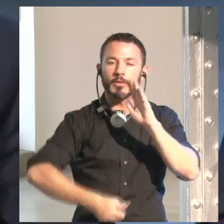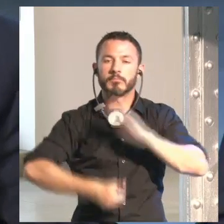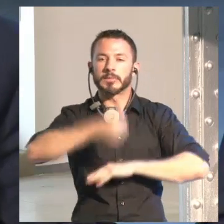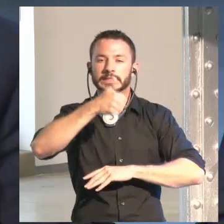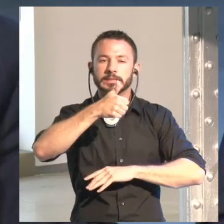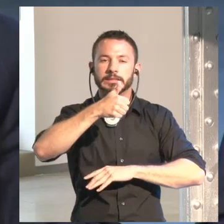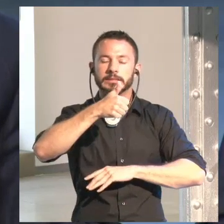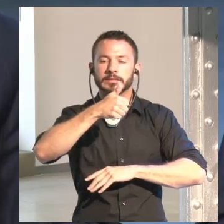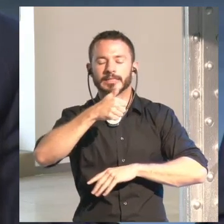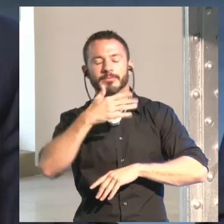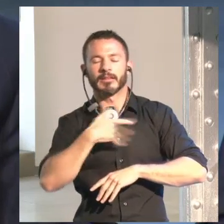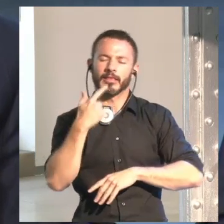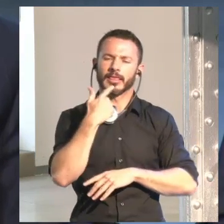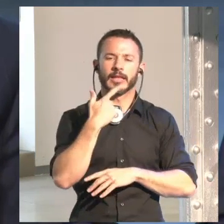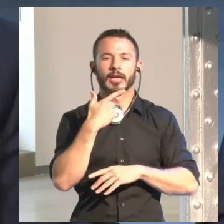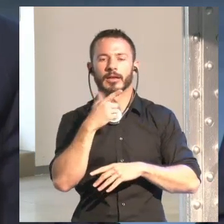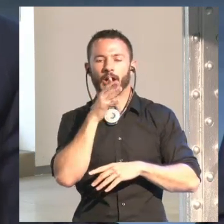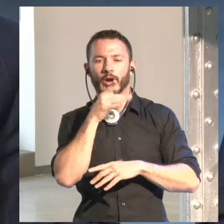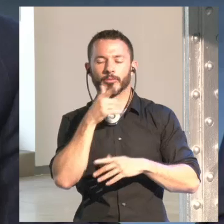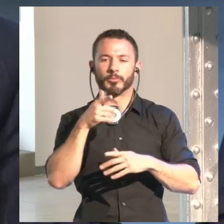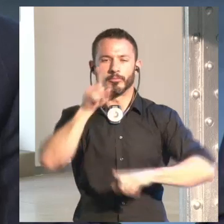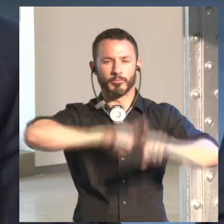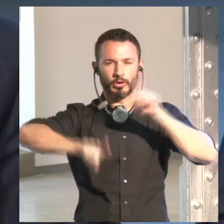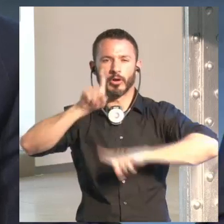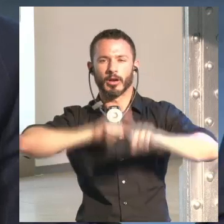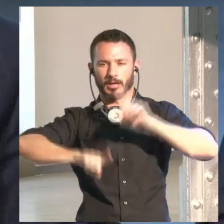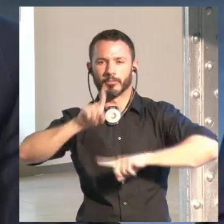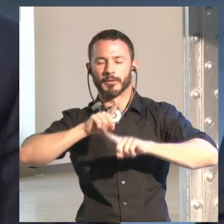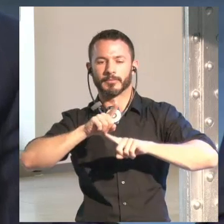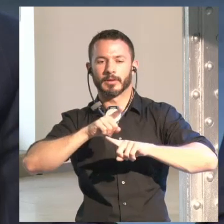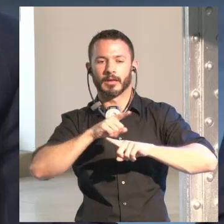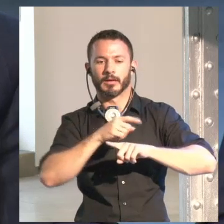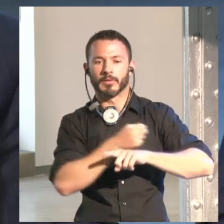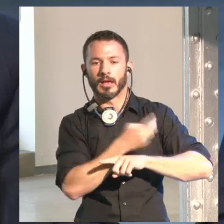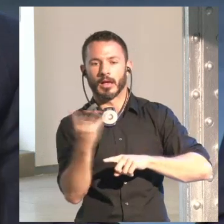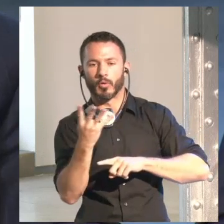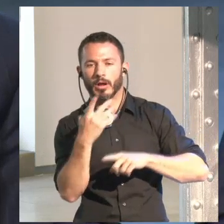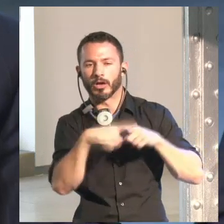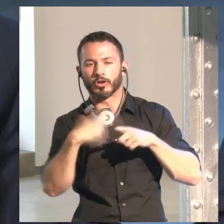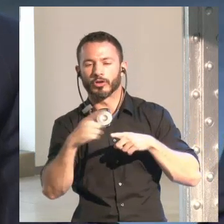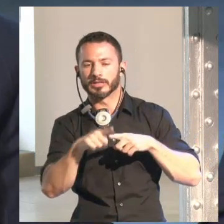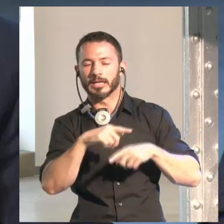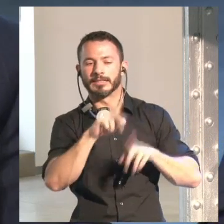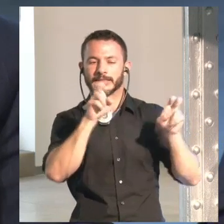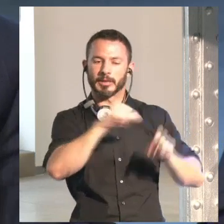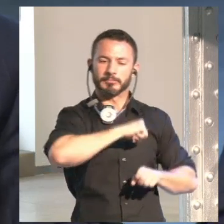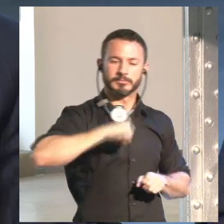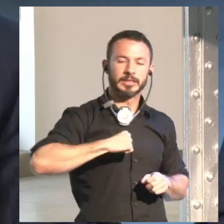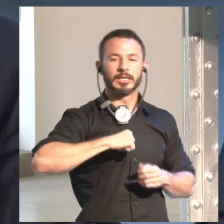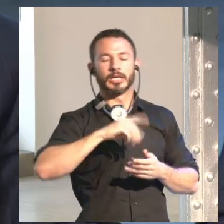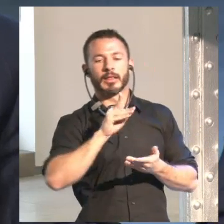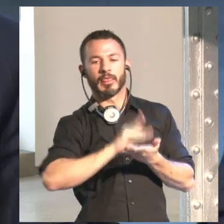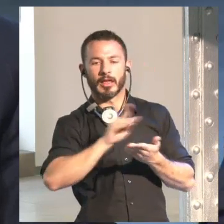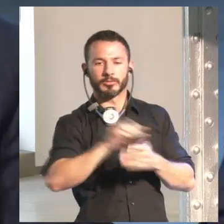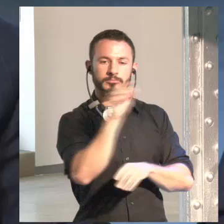decir, estamos en una encrucijada, en cierto modo. Hay cuestiones que afectan a la protección de datos, a la privacidad, a la neutralidad